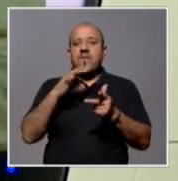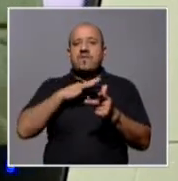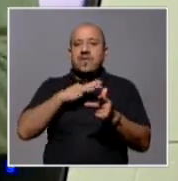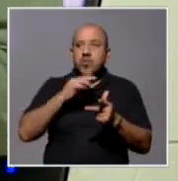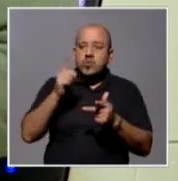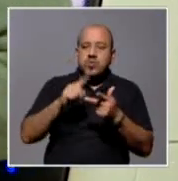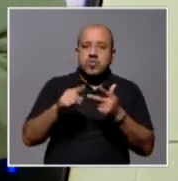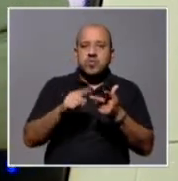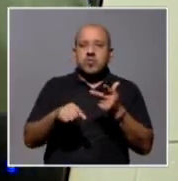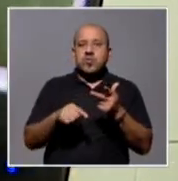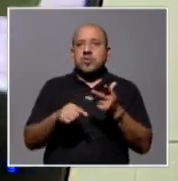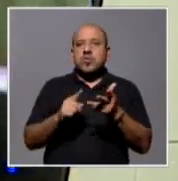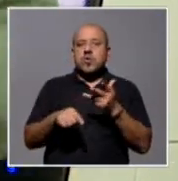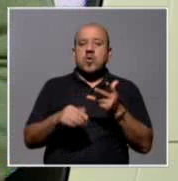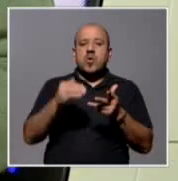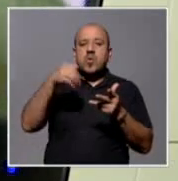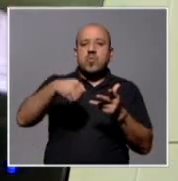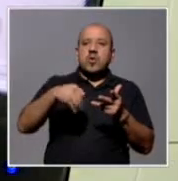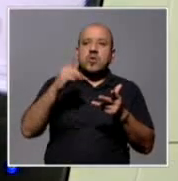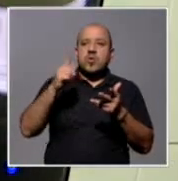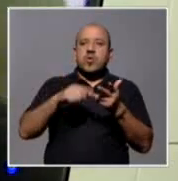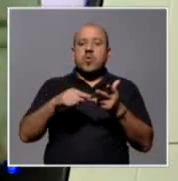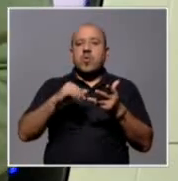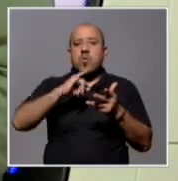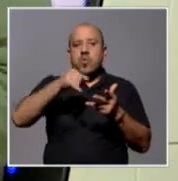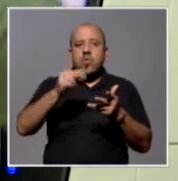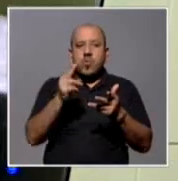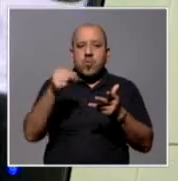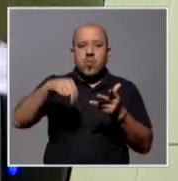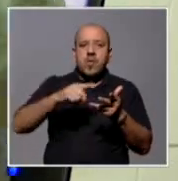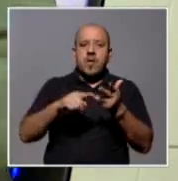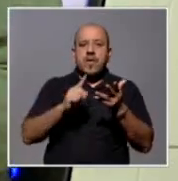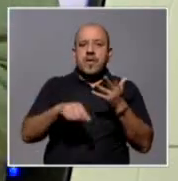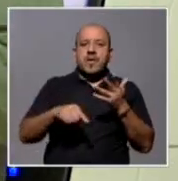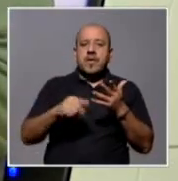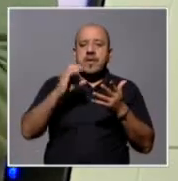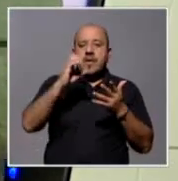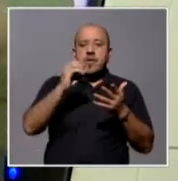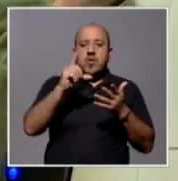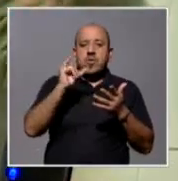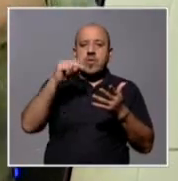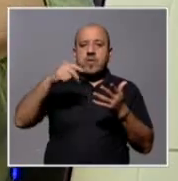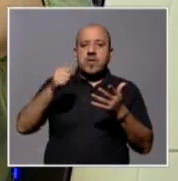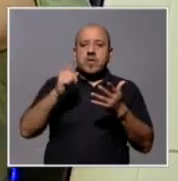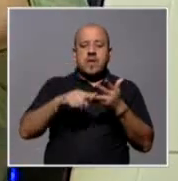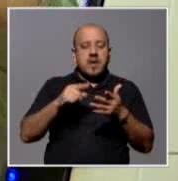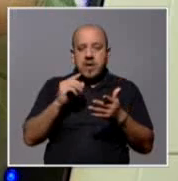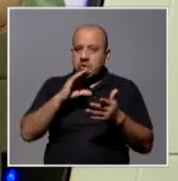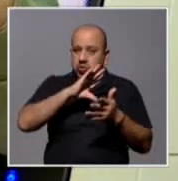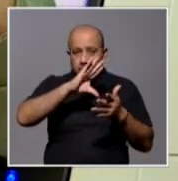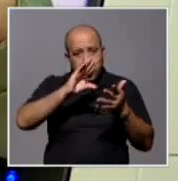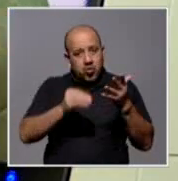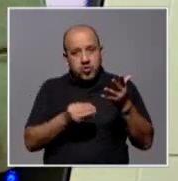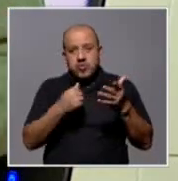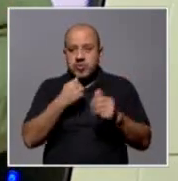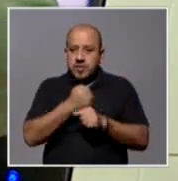allá, Moratorio, Juan Cristina, Juan Arbiza, Rodney Colina en el norte. Todos ellos están trabajando también junto